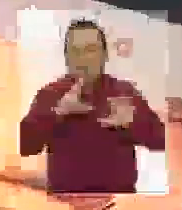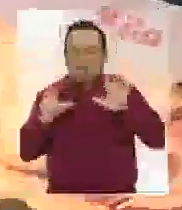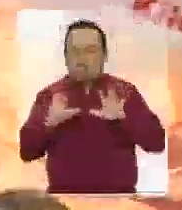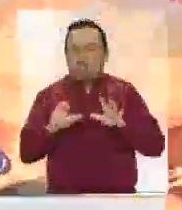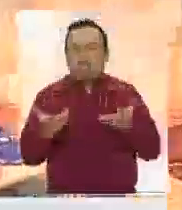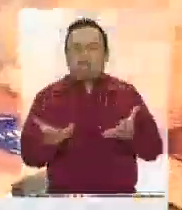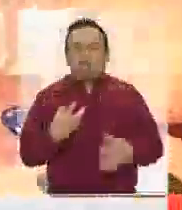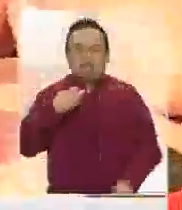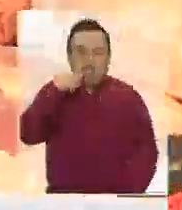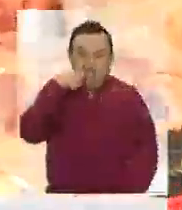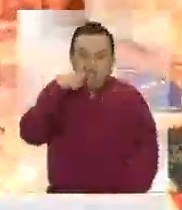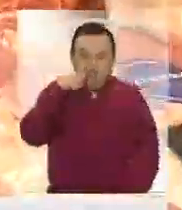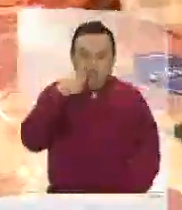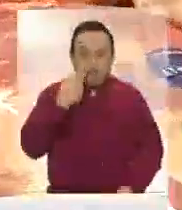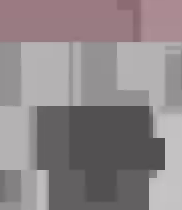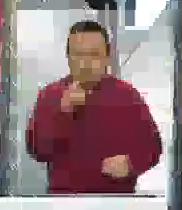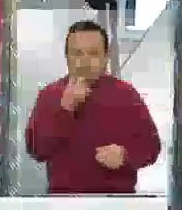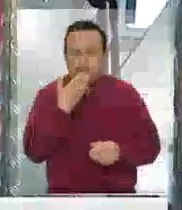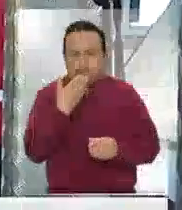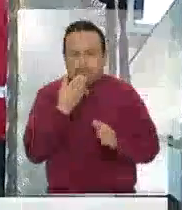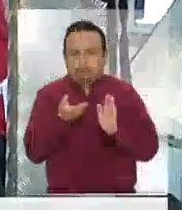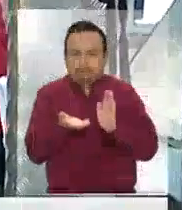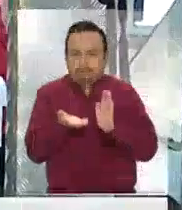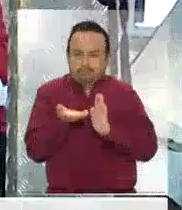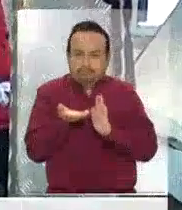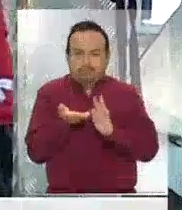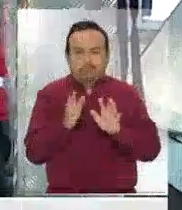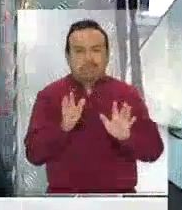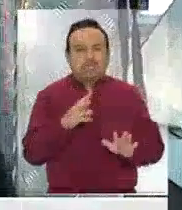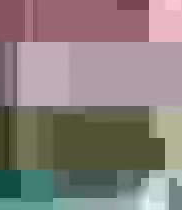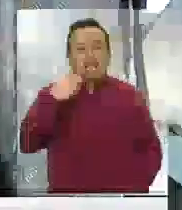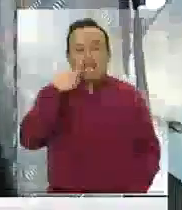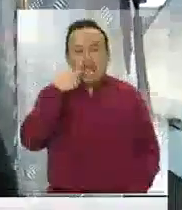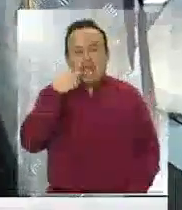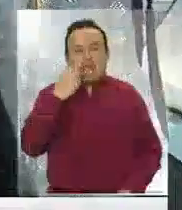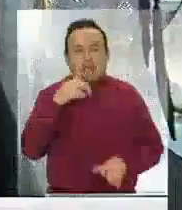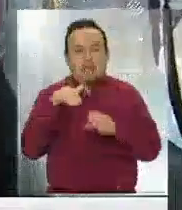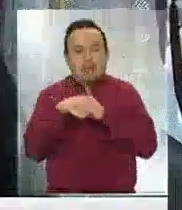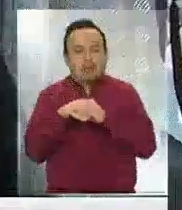las carnicerías se han reajustado precios. La carne al vacío,